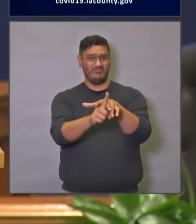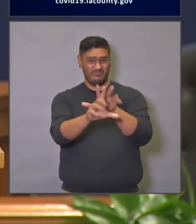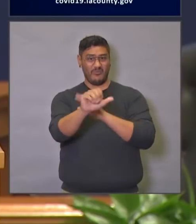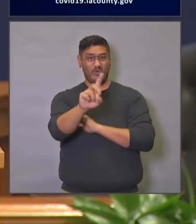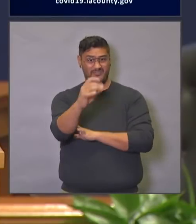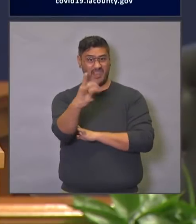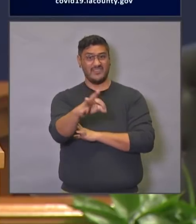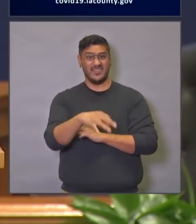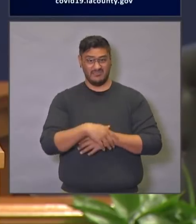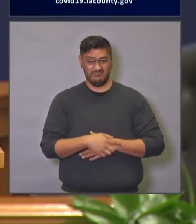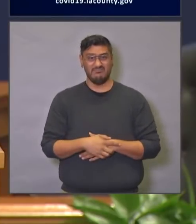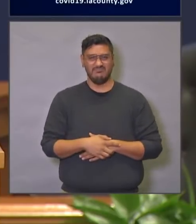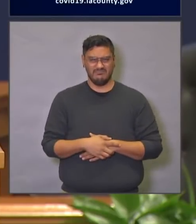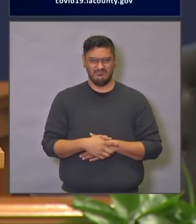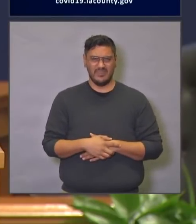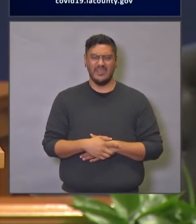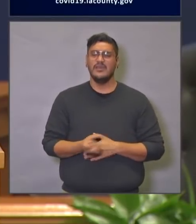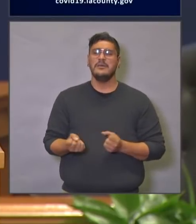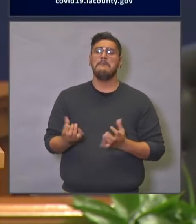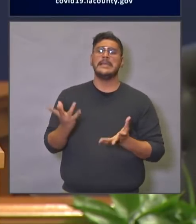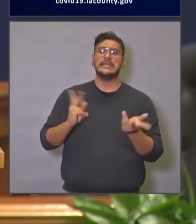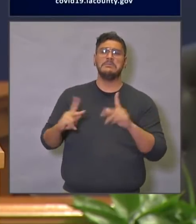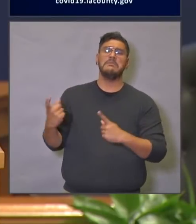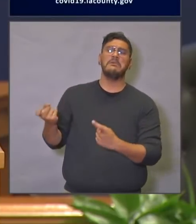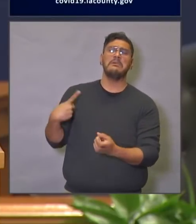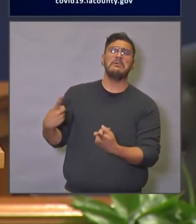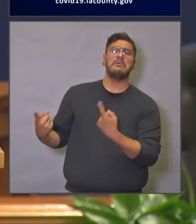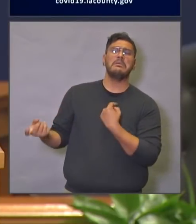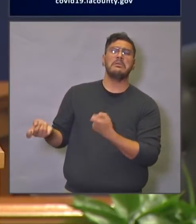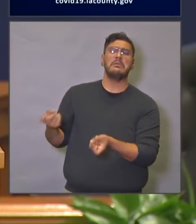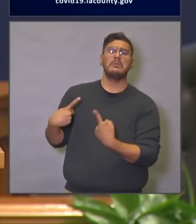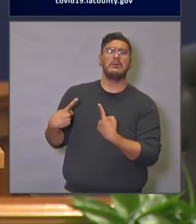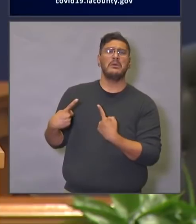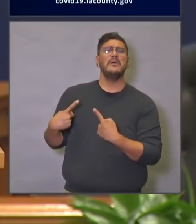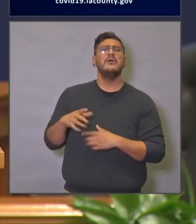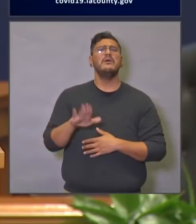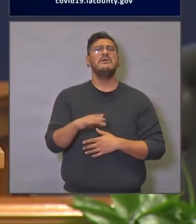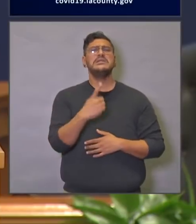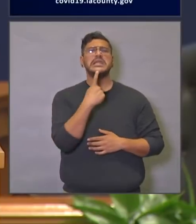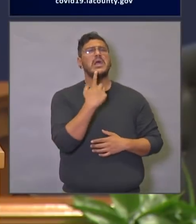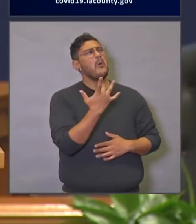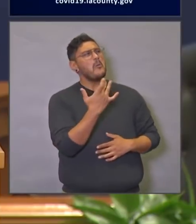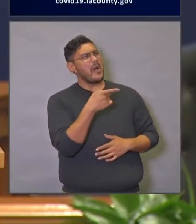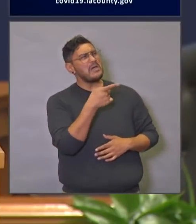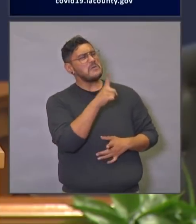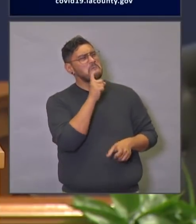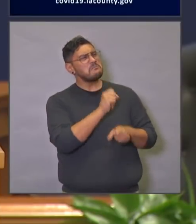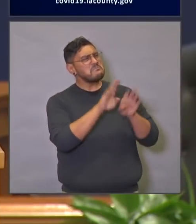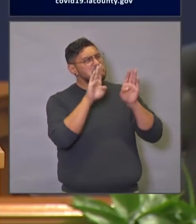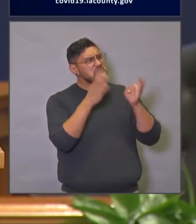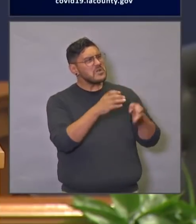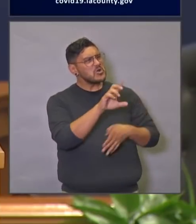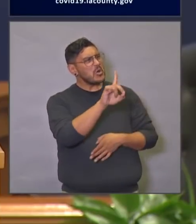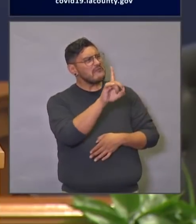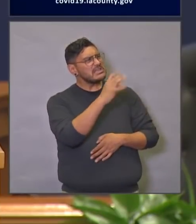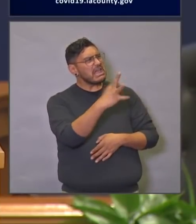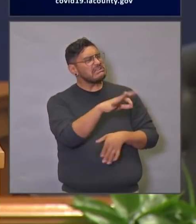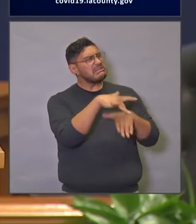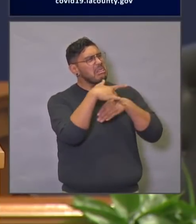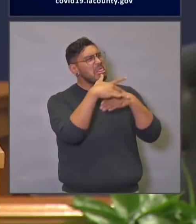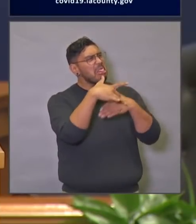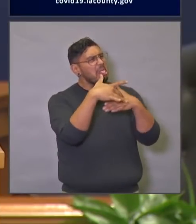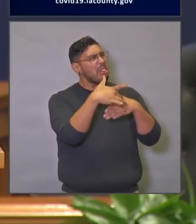Ha habido muchas preguntas sobre por qué estamos tan enfocados en COVID-19 cuando tantas personas mueren de